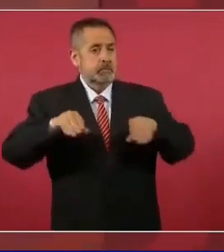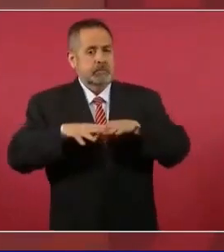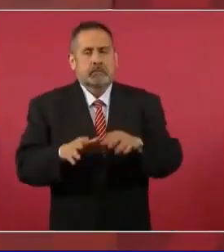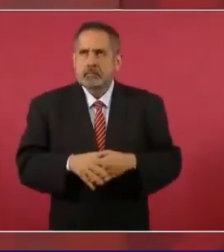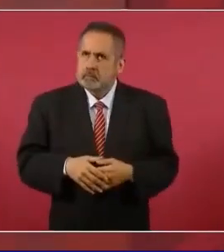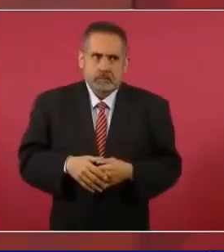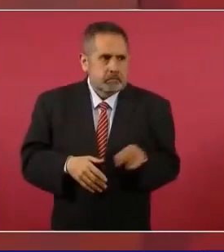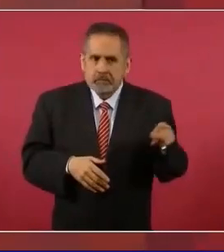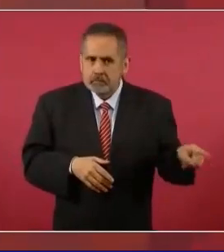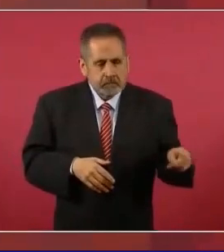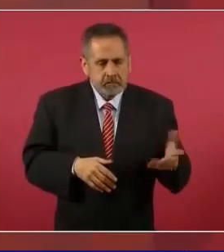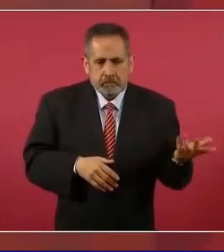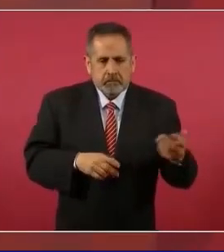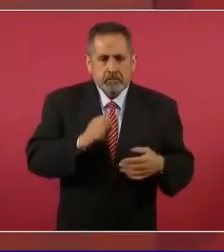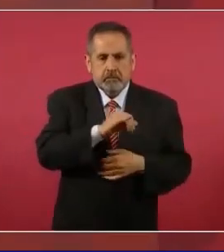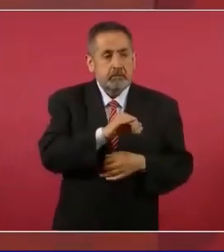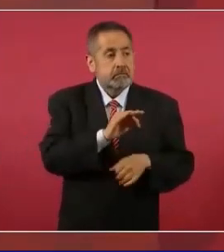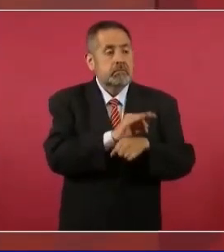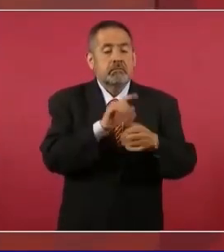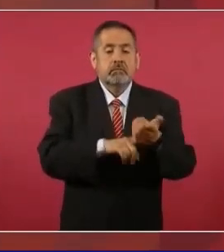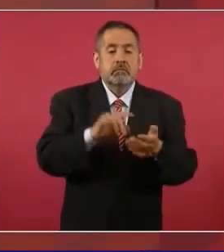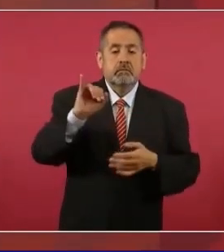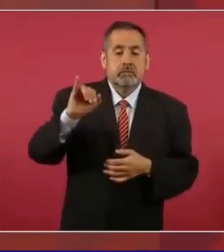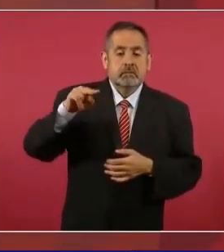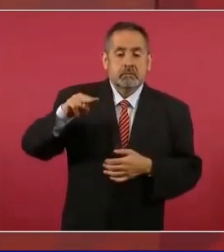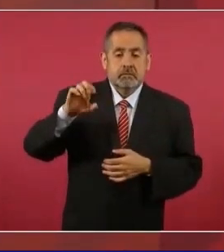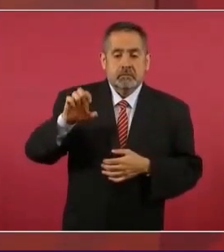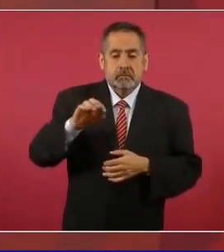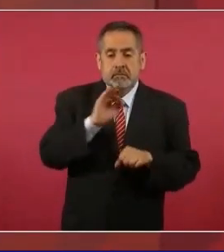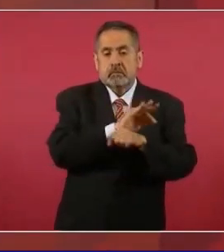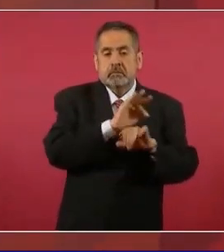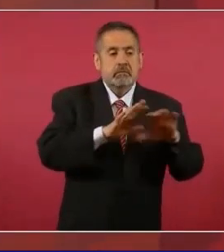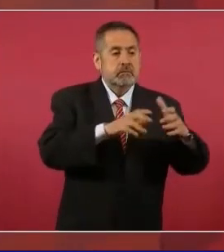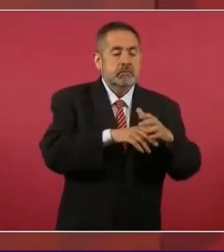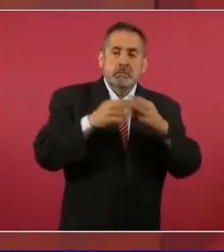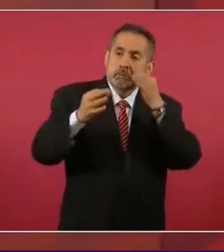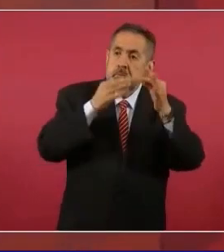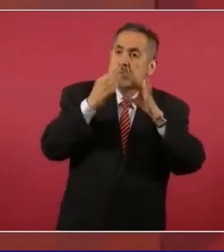mucho al INE por la publicidad.